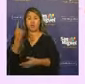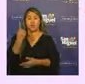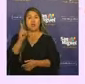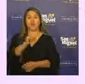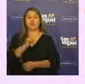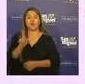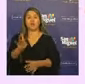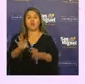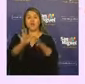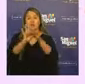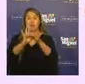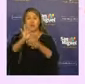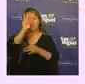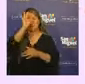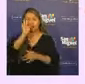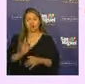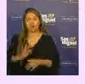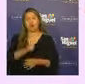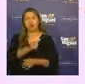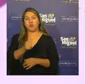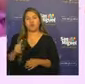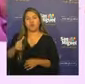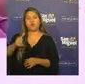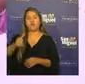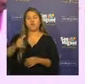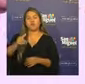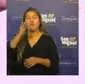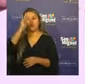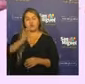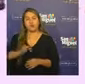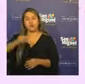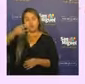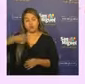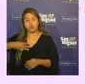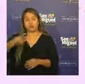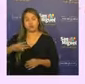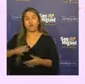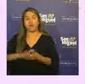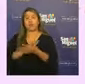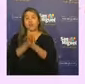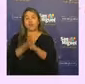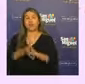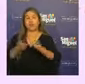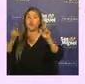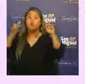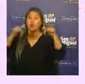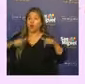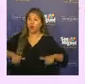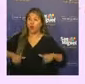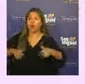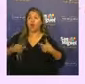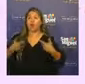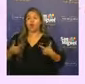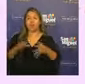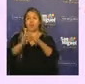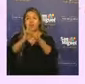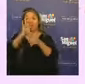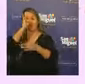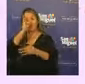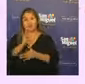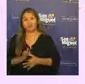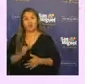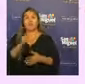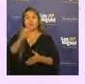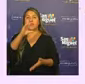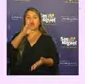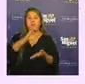municipal y sin tampoco todo lo que está aquí, tampoco sería posible sin funcionarias y funcionarios municipales. Desde el centro